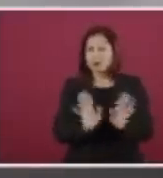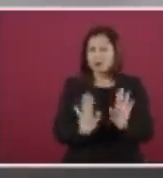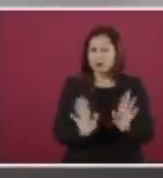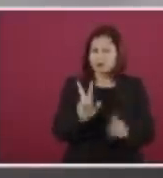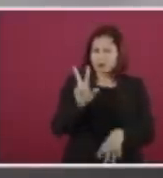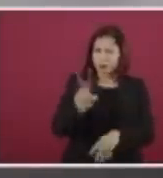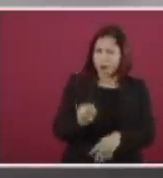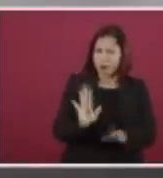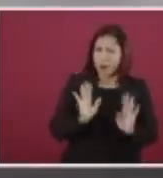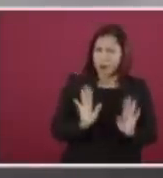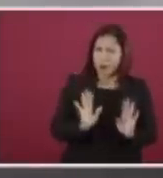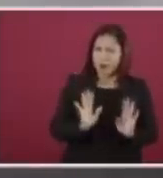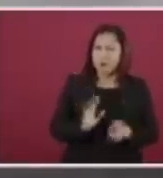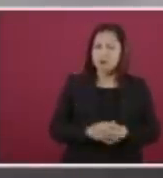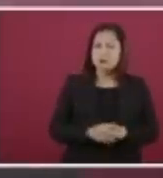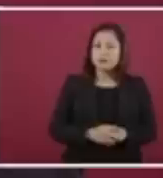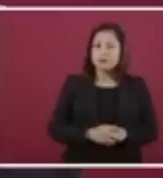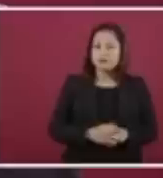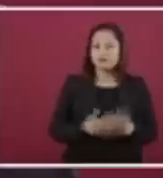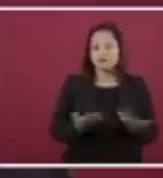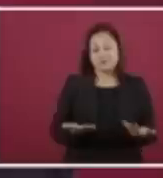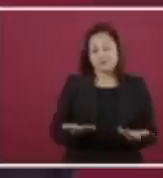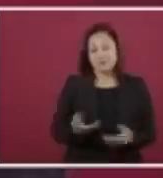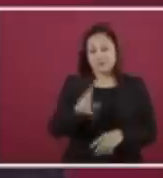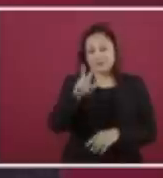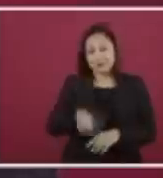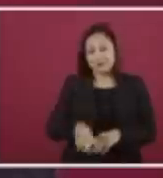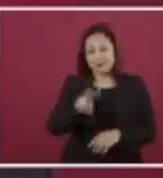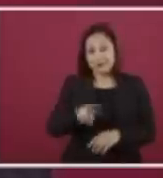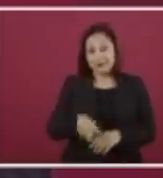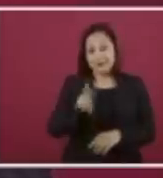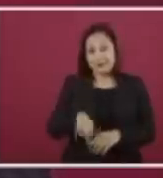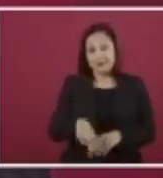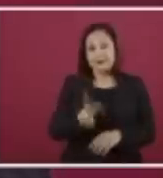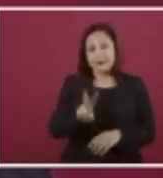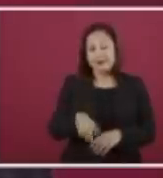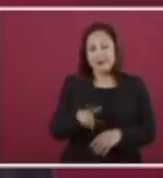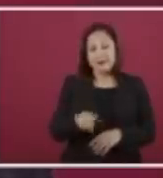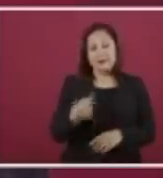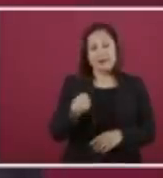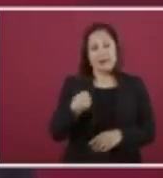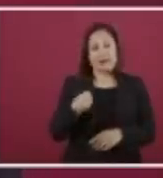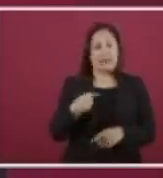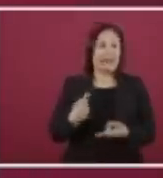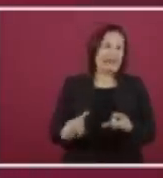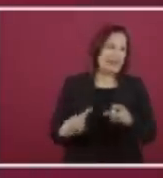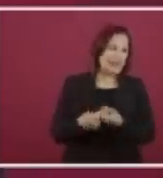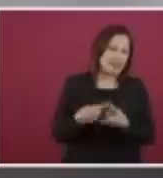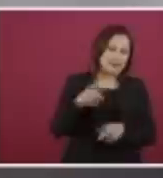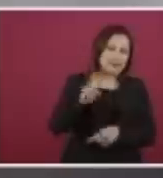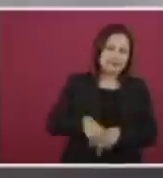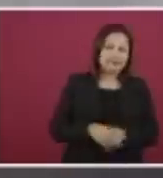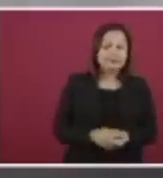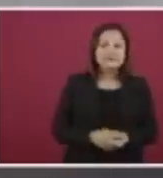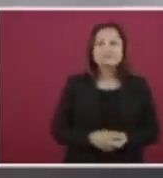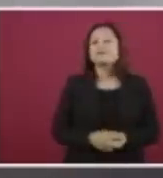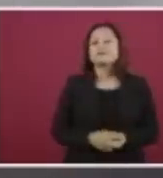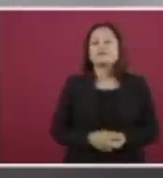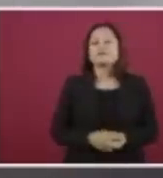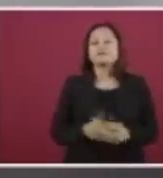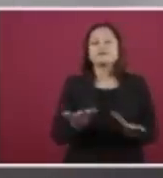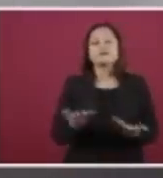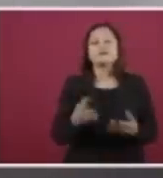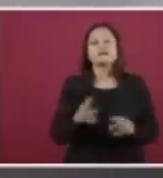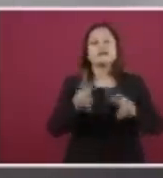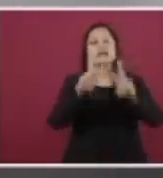Y vaya que a mí me distinguen ahí. En cuestión de desarrollo tecnológico,